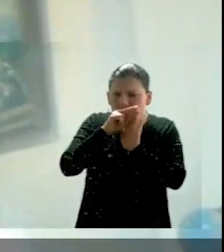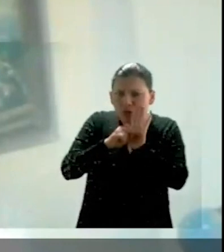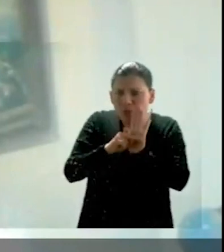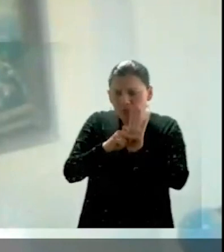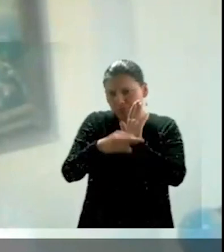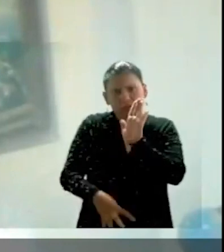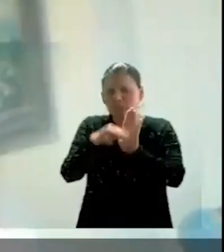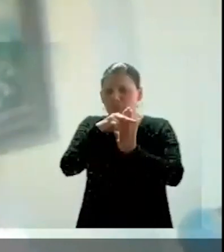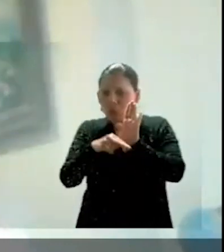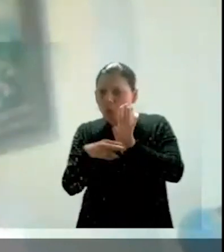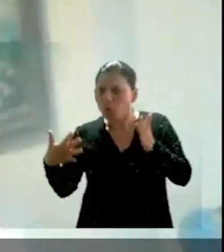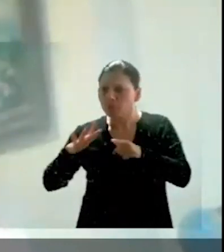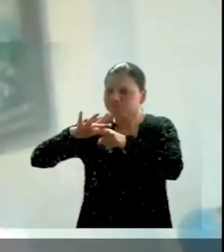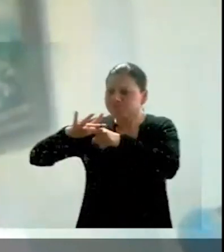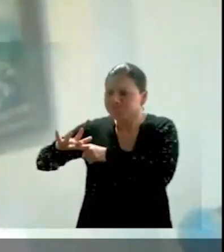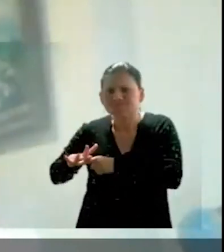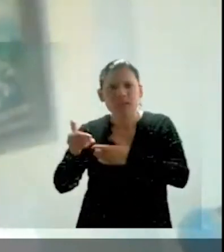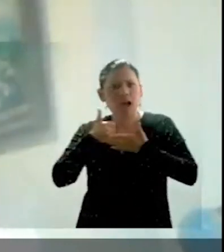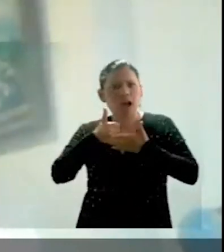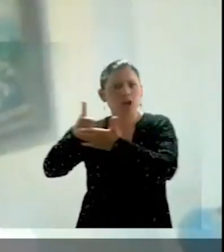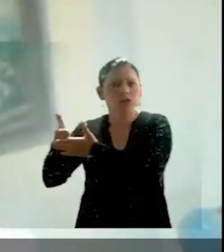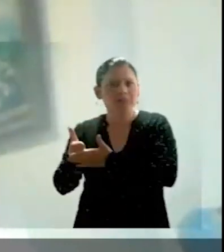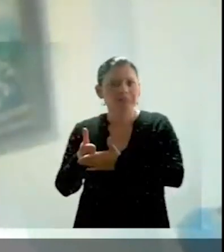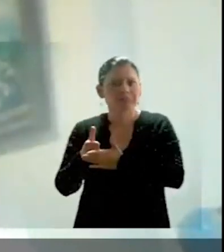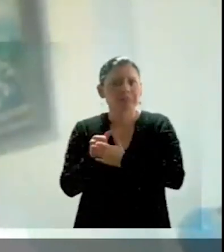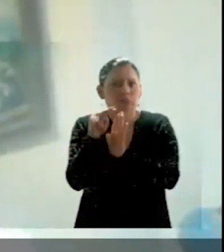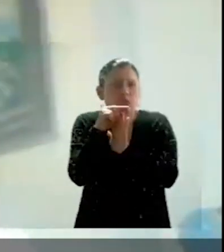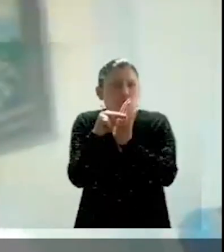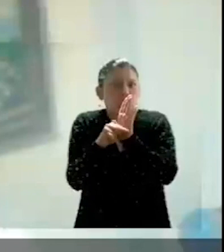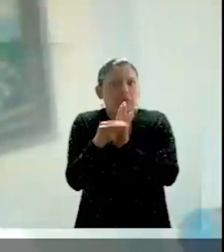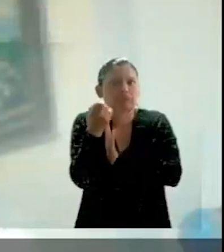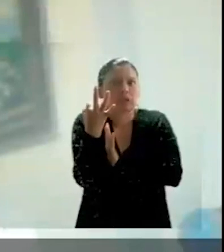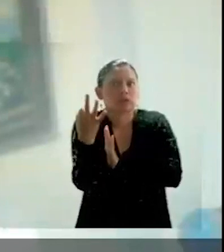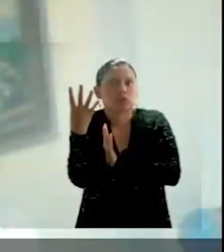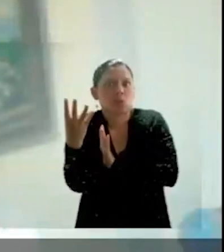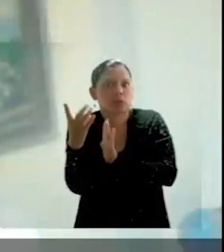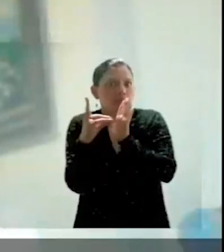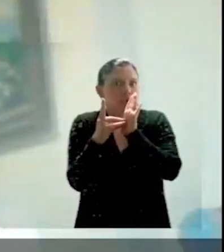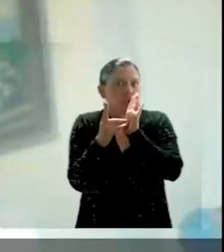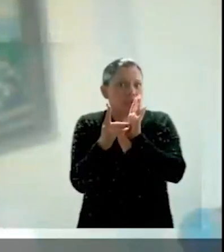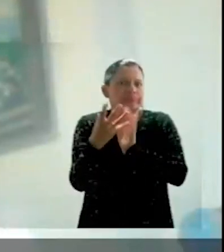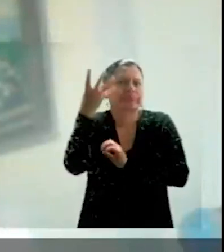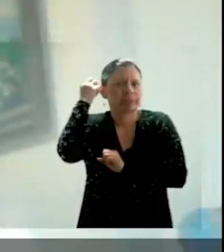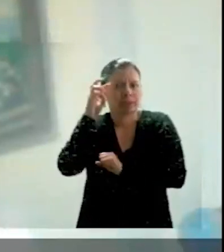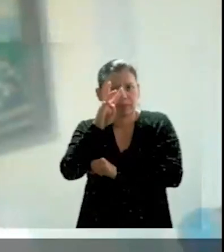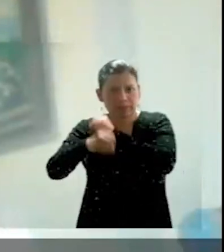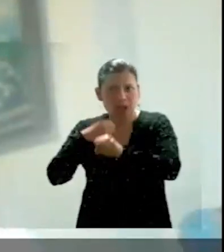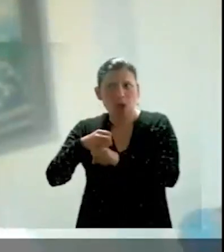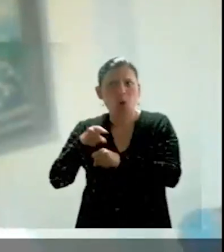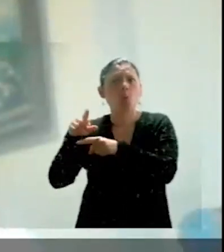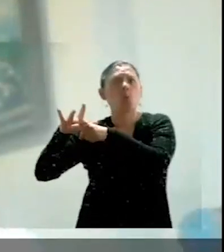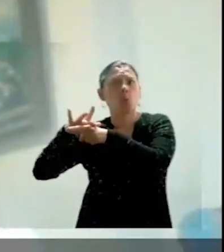ha hecho tanto con 3-4 normas de un decreto dictado hace 30 años.